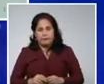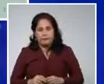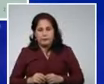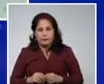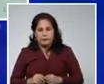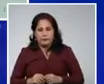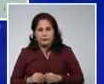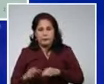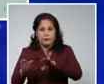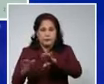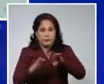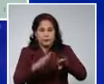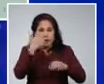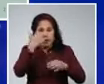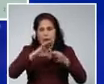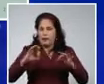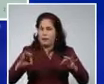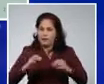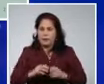Artemisa